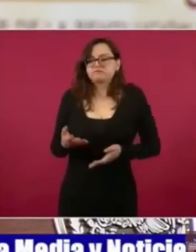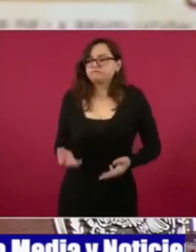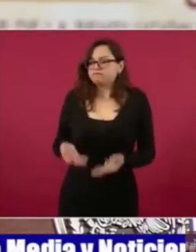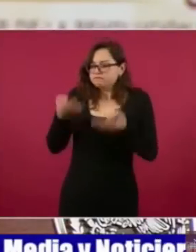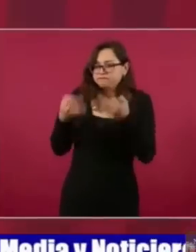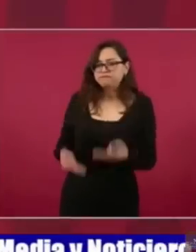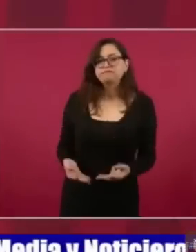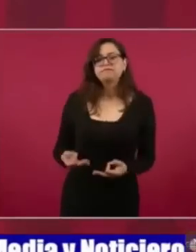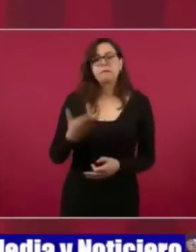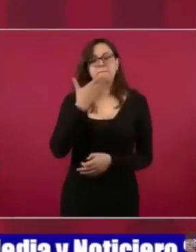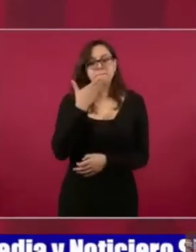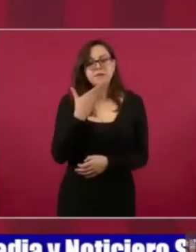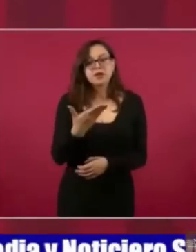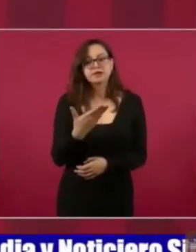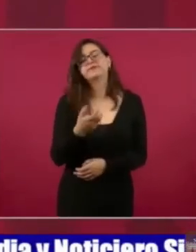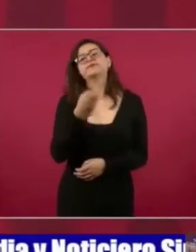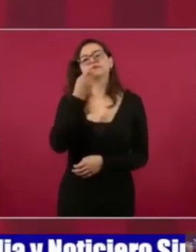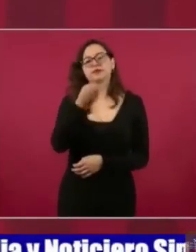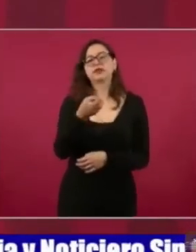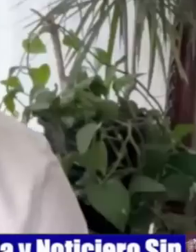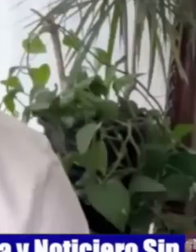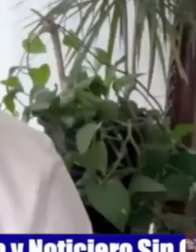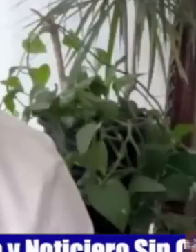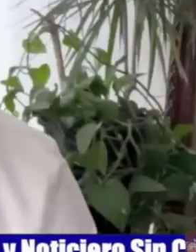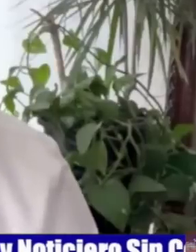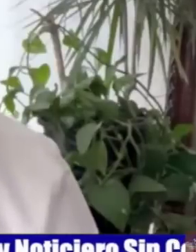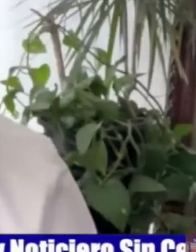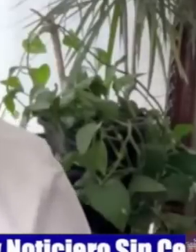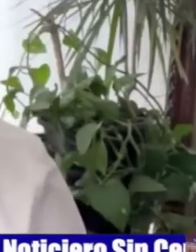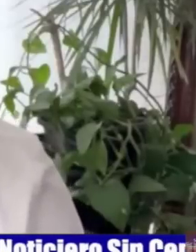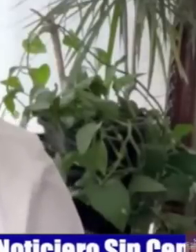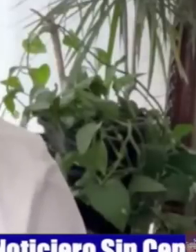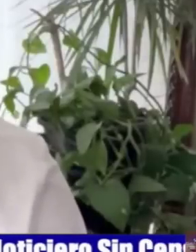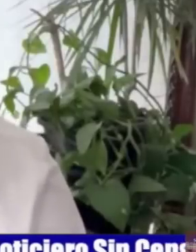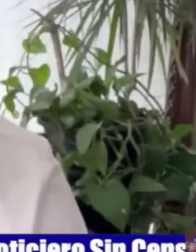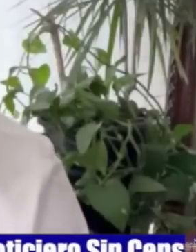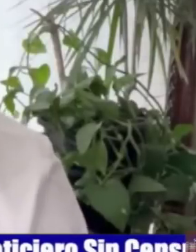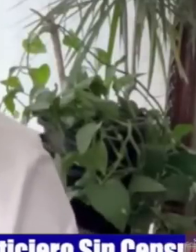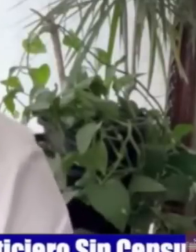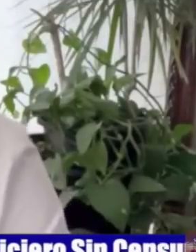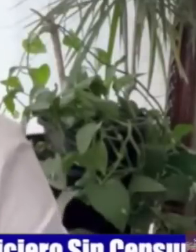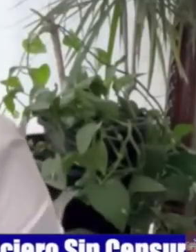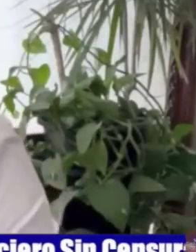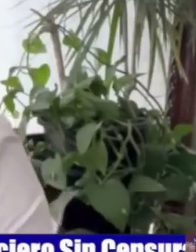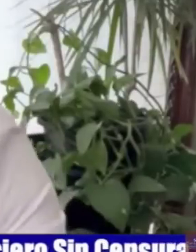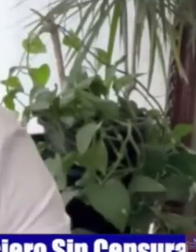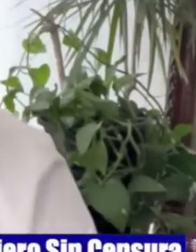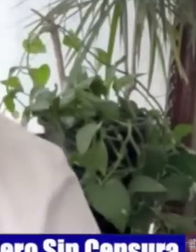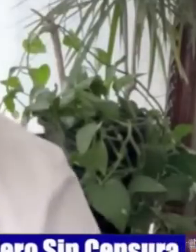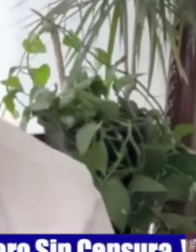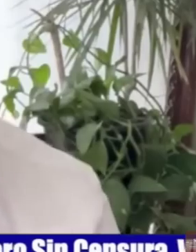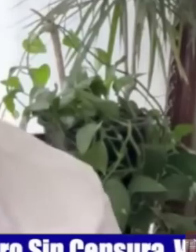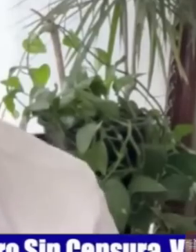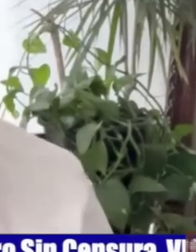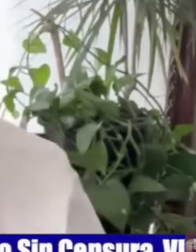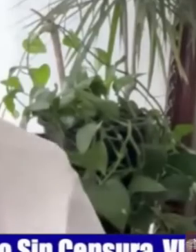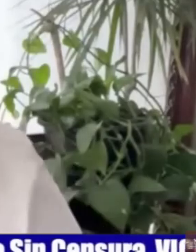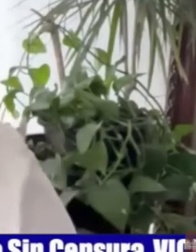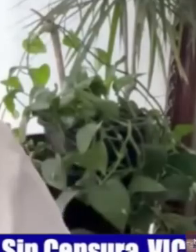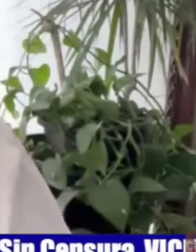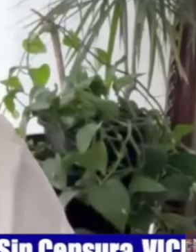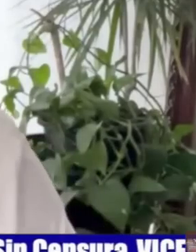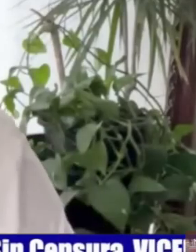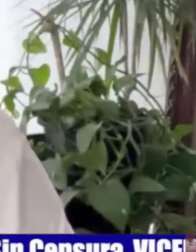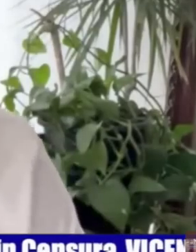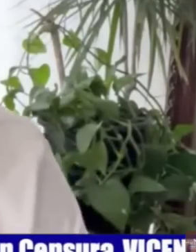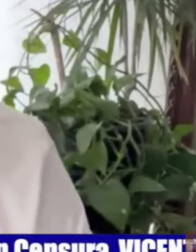fue él quien salió raspado en la mañanera. Para cerrar, maestro, dame tu opinión. El presidente Andrés